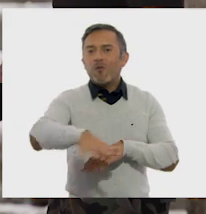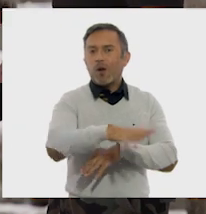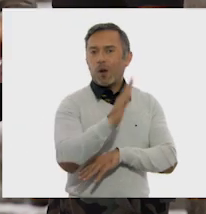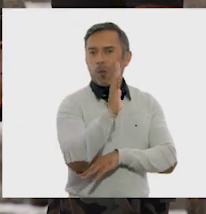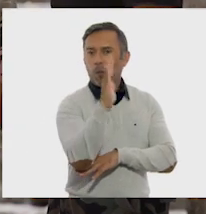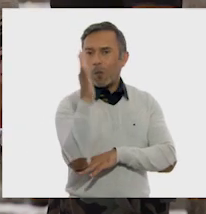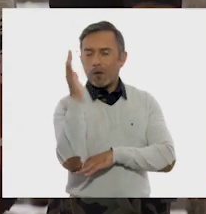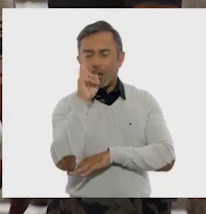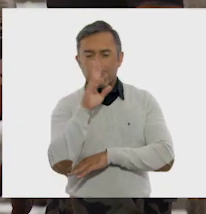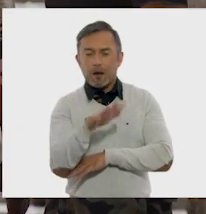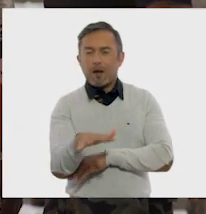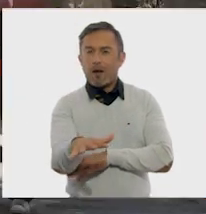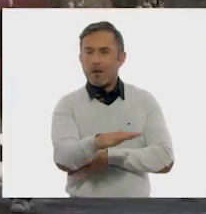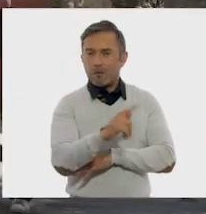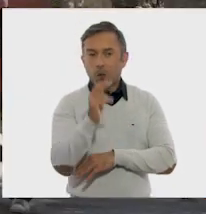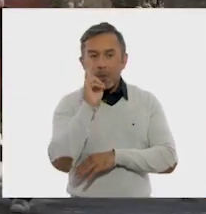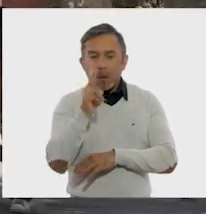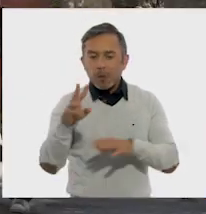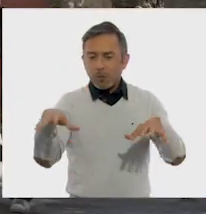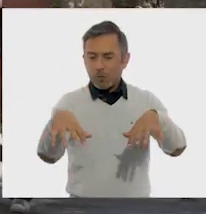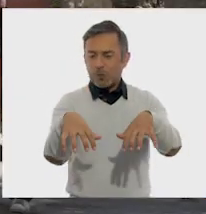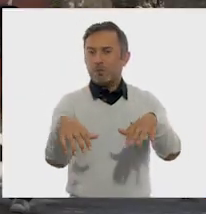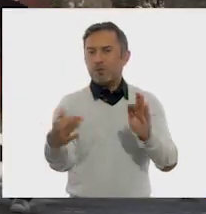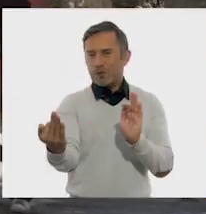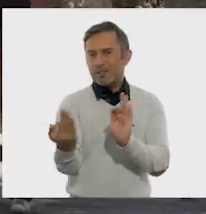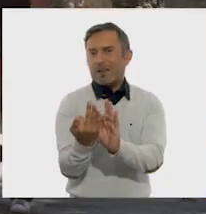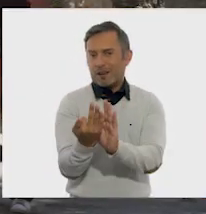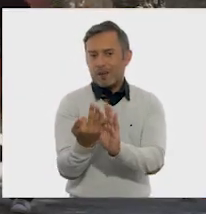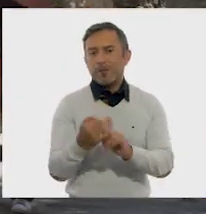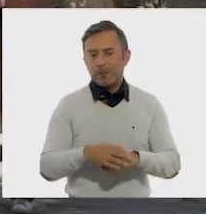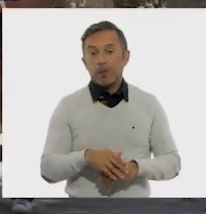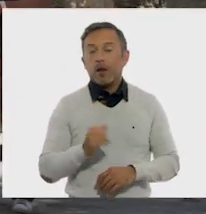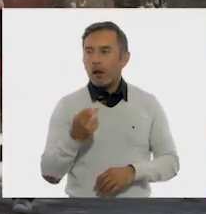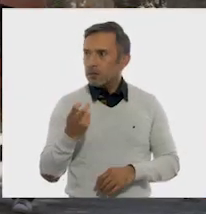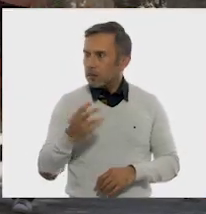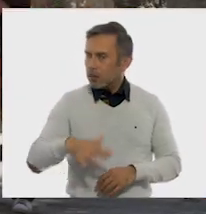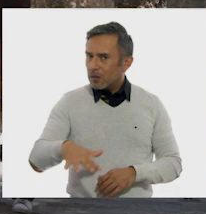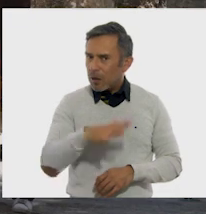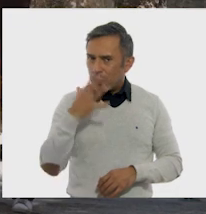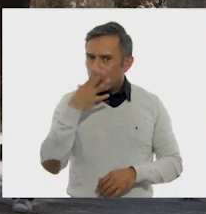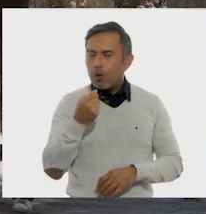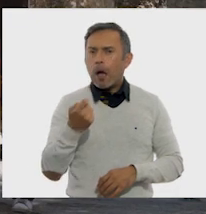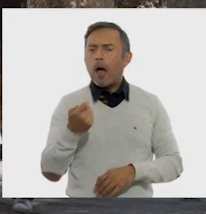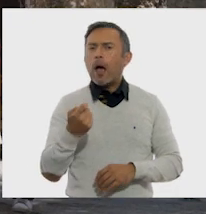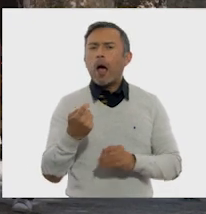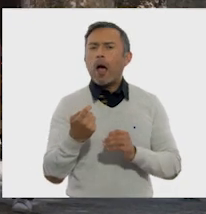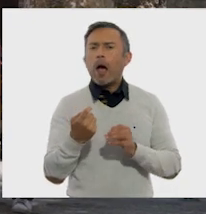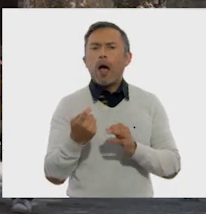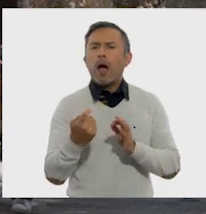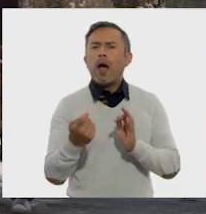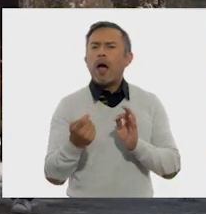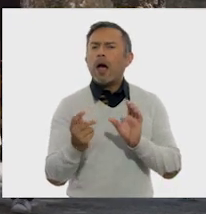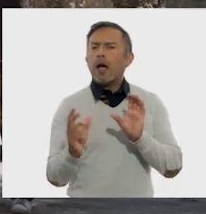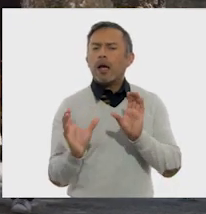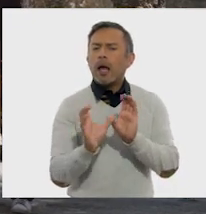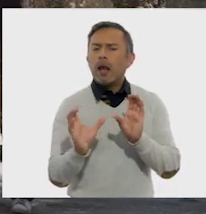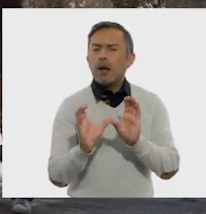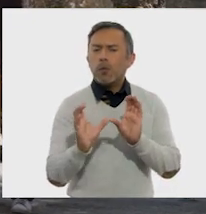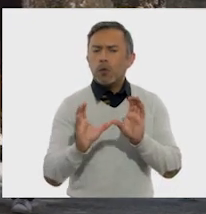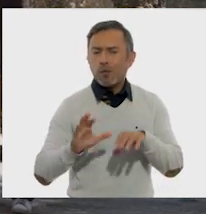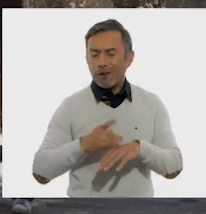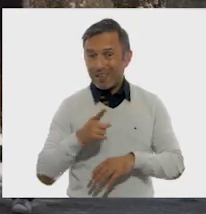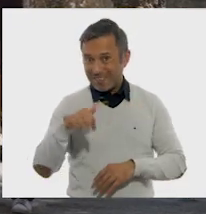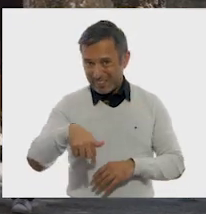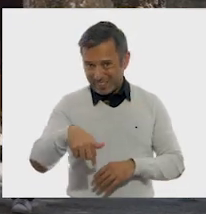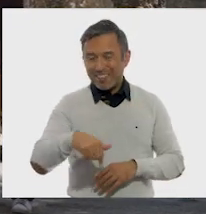vamos a ver que están muy cerca una de la otra. Es hermoso este lugar, ¿no? ¿Por qué es tan único Calakmul? Bueno, resulta que pues es un